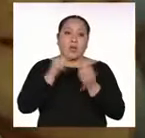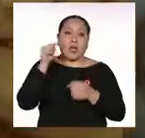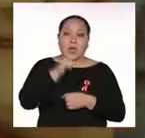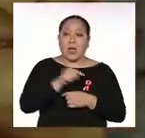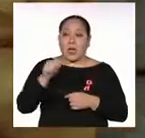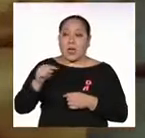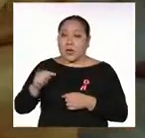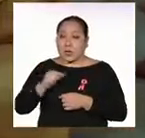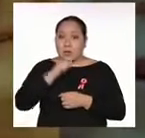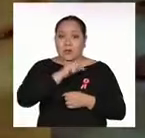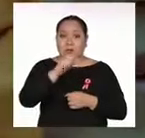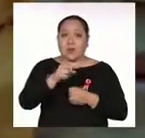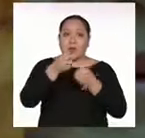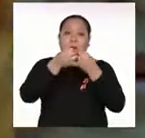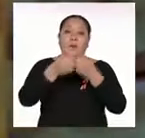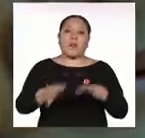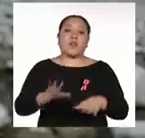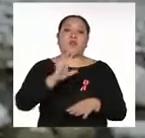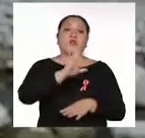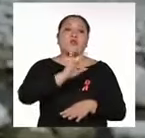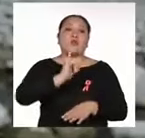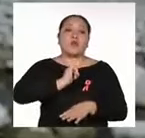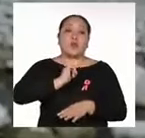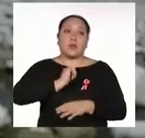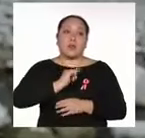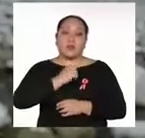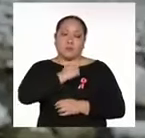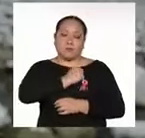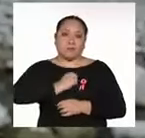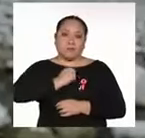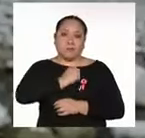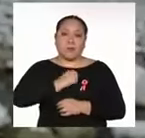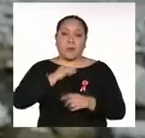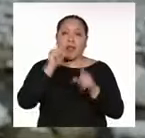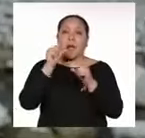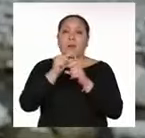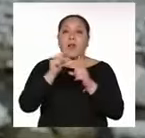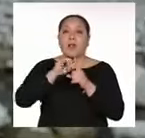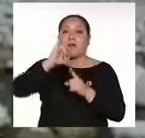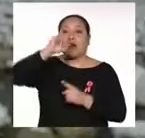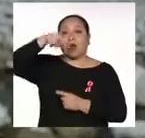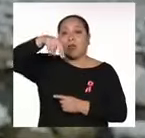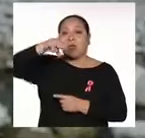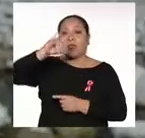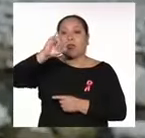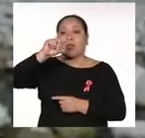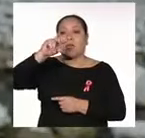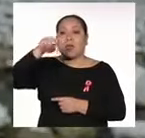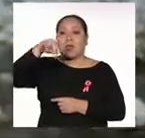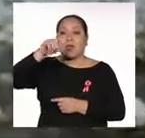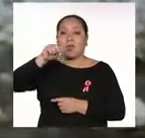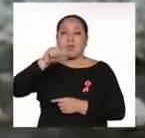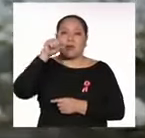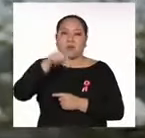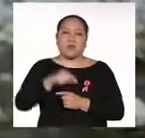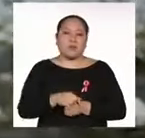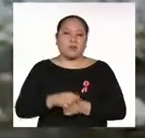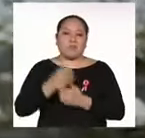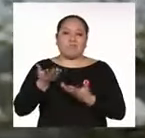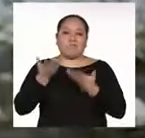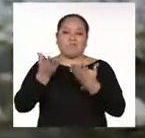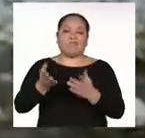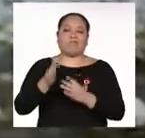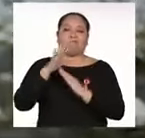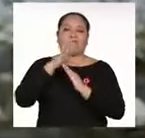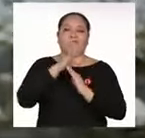Estos factores no implican la pérdida de su identidad. Lamentablemente, la palabra indígena sigue conteniendo una carga peyorativa. Lejos de